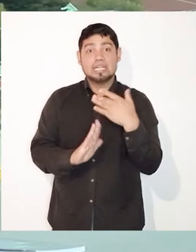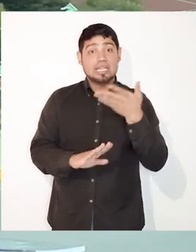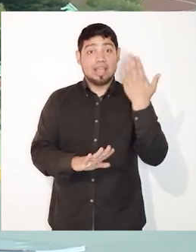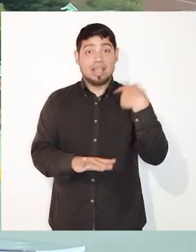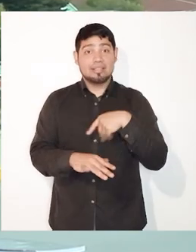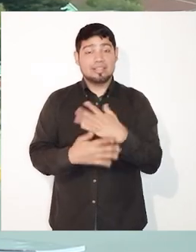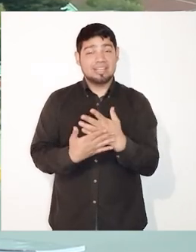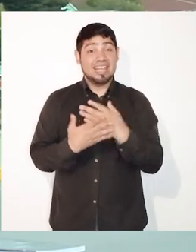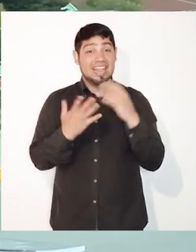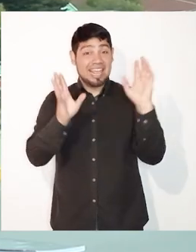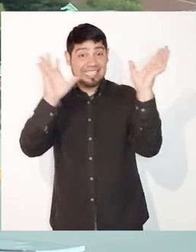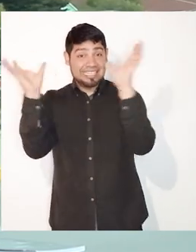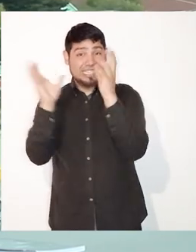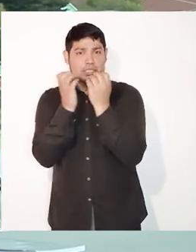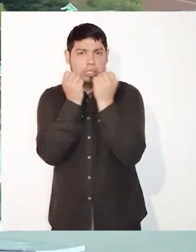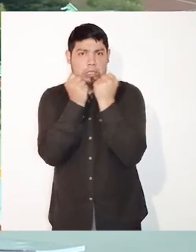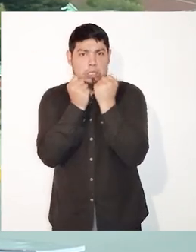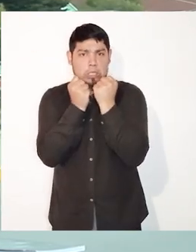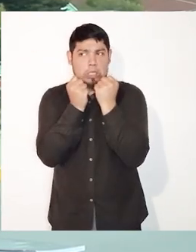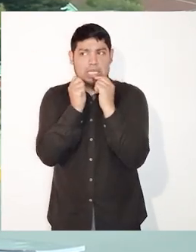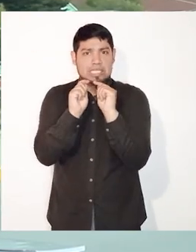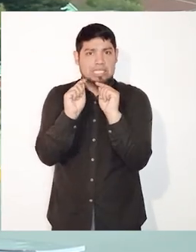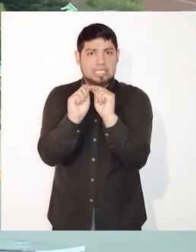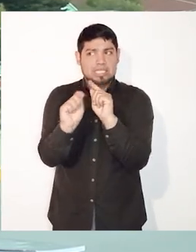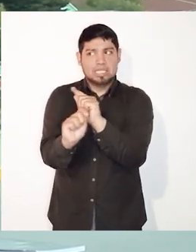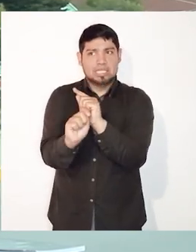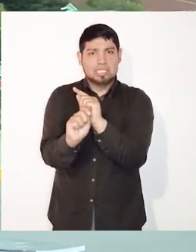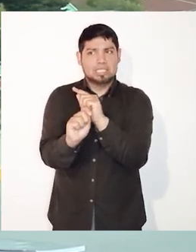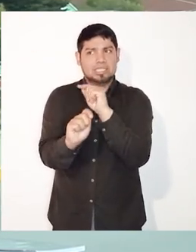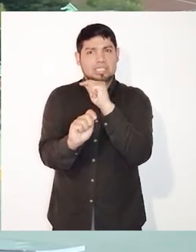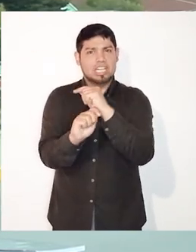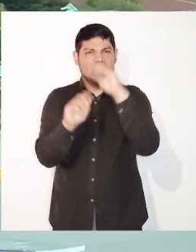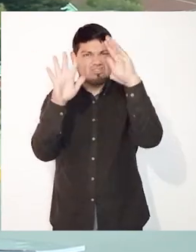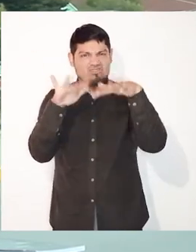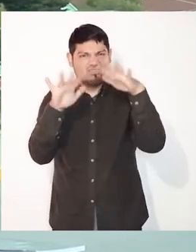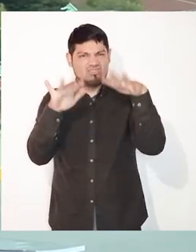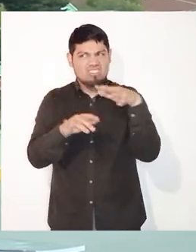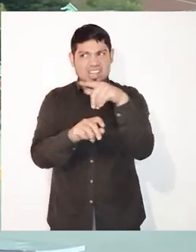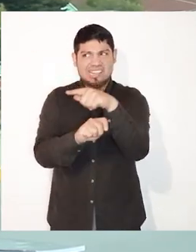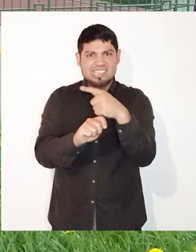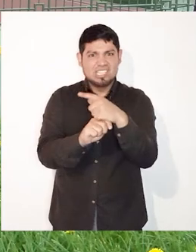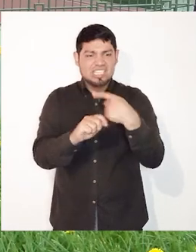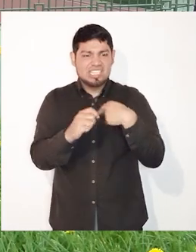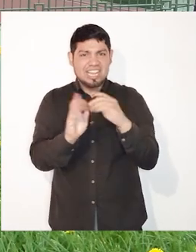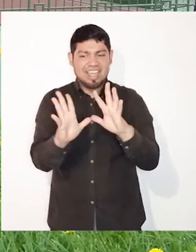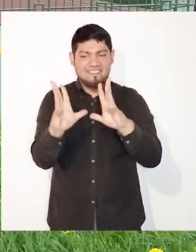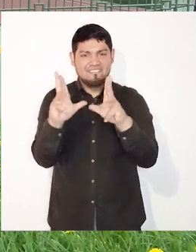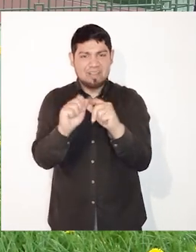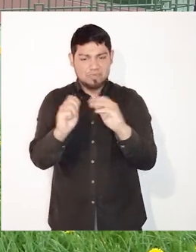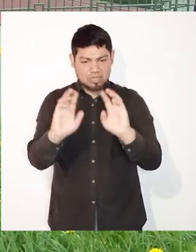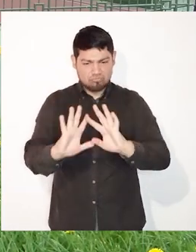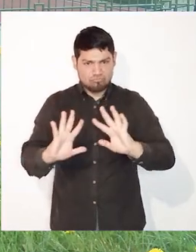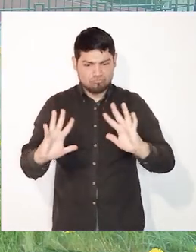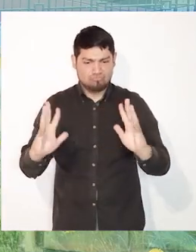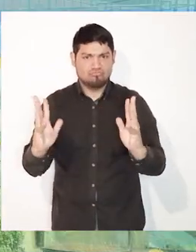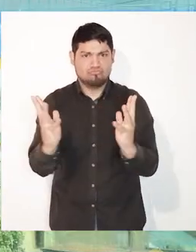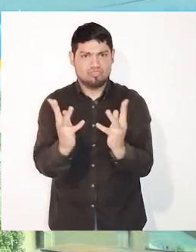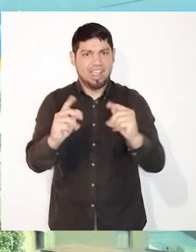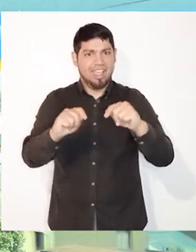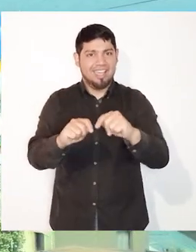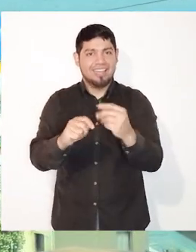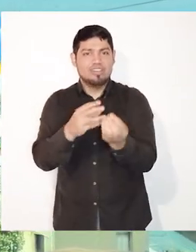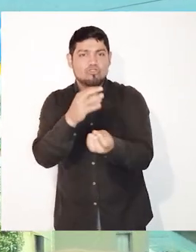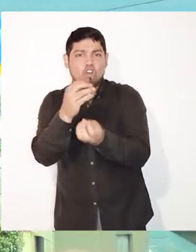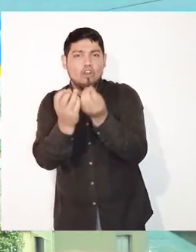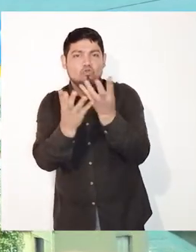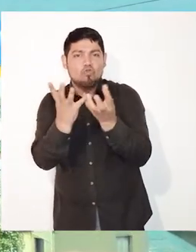socorrida cuando en las largas noches de invierno se reunía la familia alrededor de una fogata y ahí se